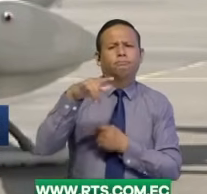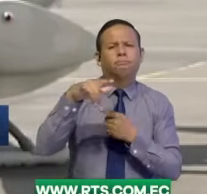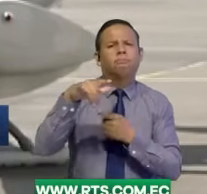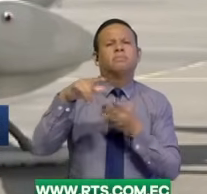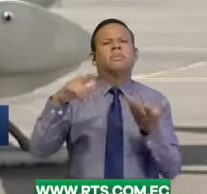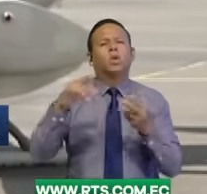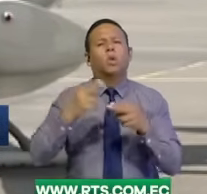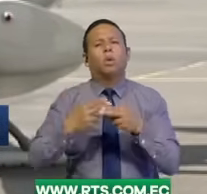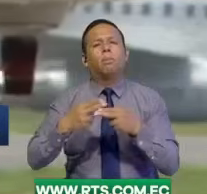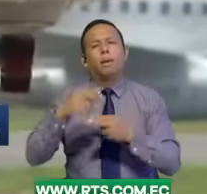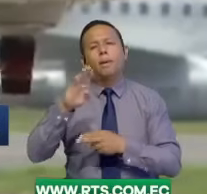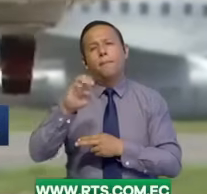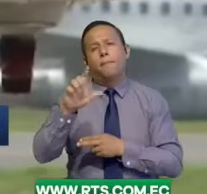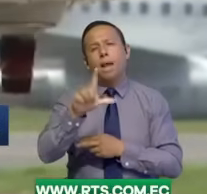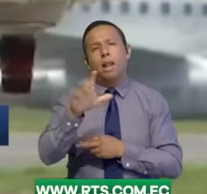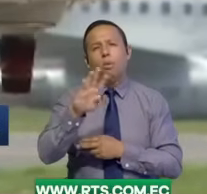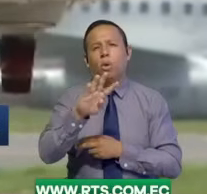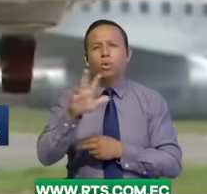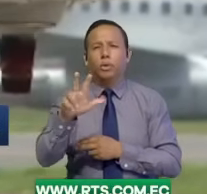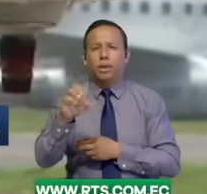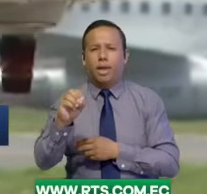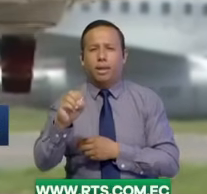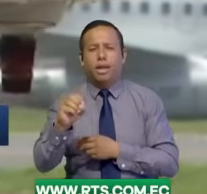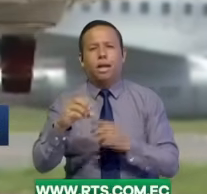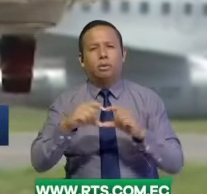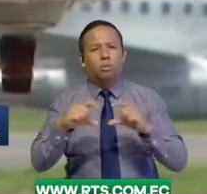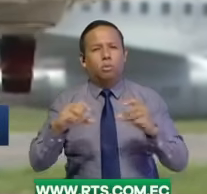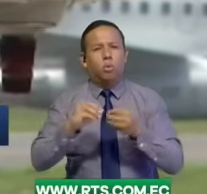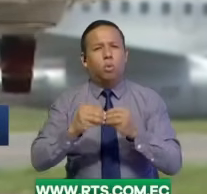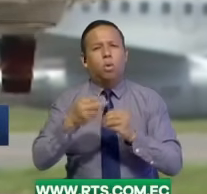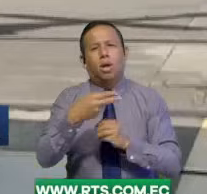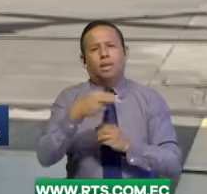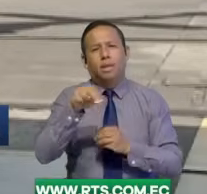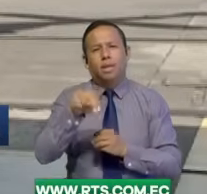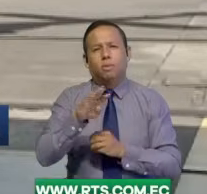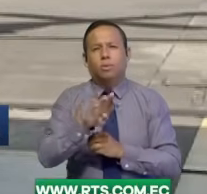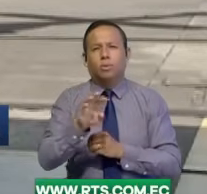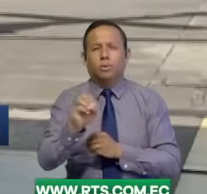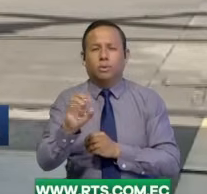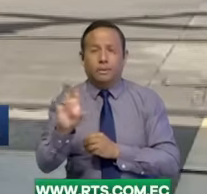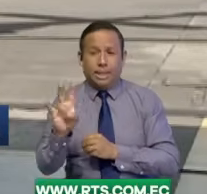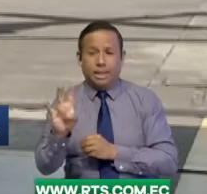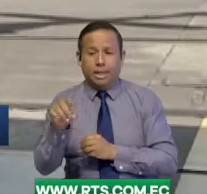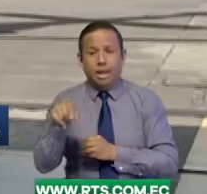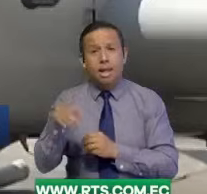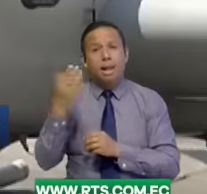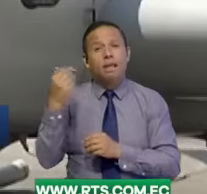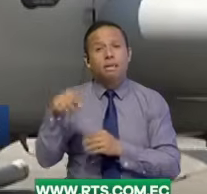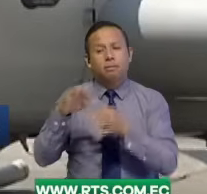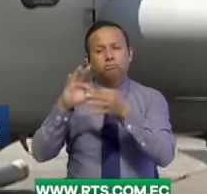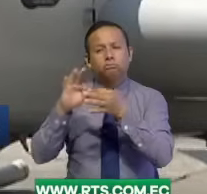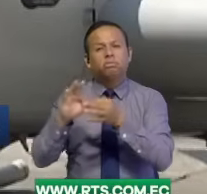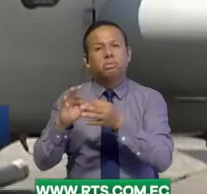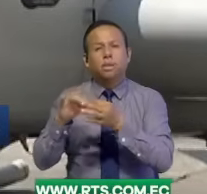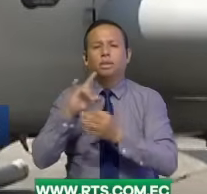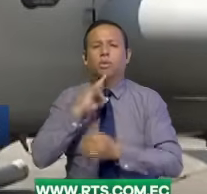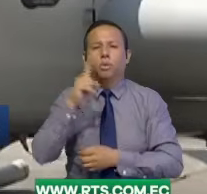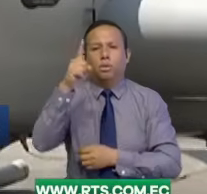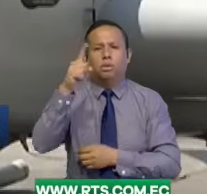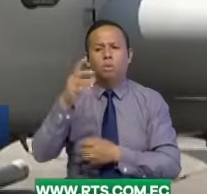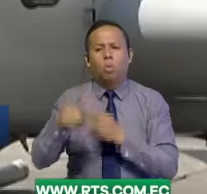Bell 430 de matrícula HN407, de fabricación norteamericana. Es del año